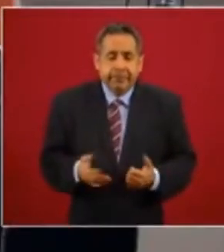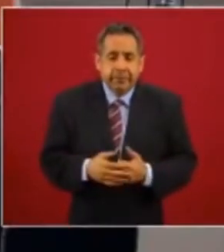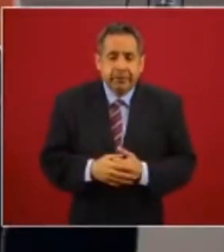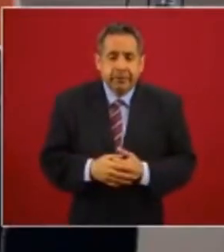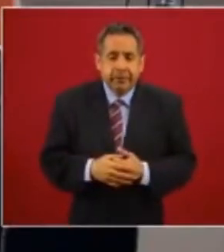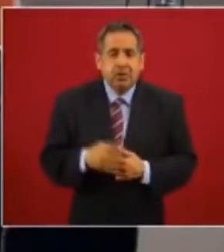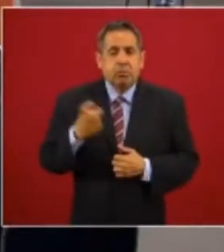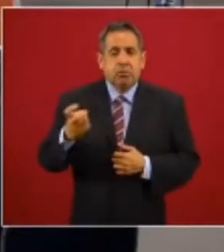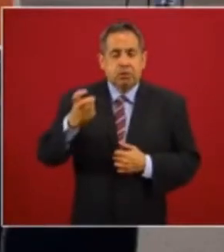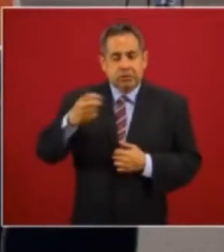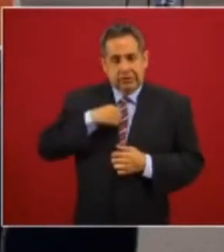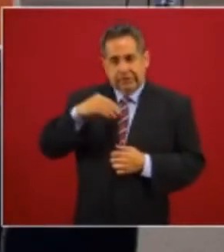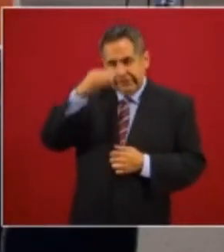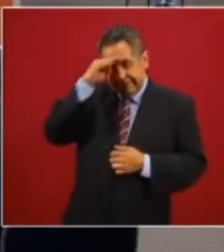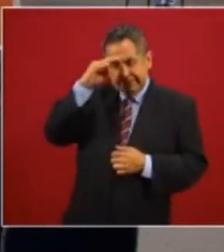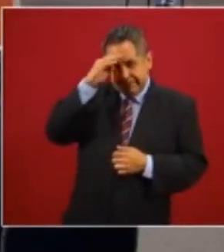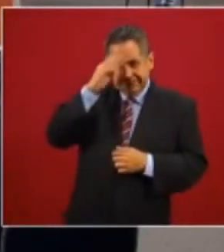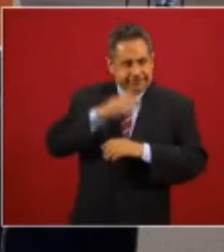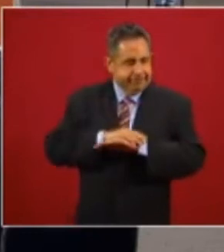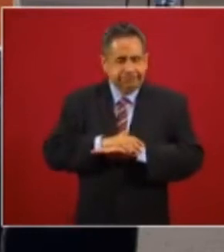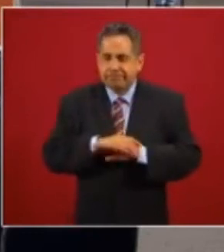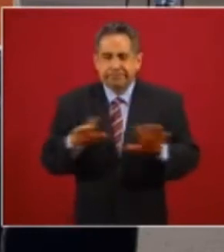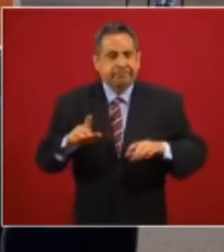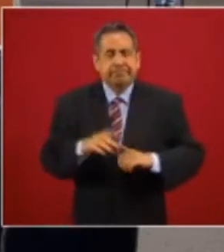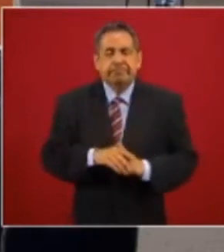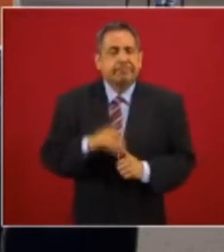Por eso considero que es un asunto